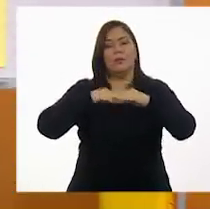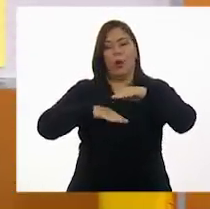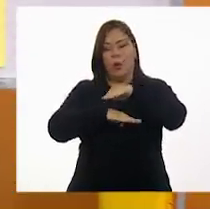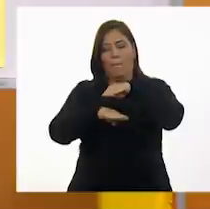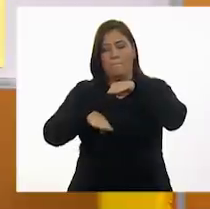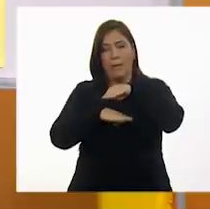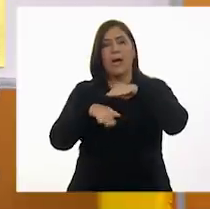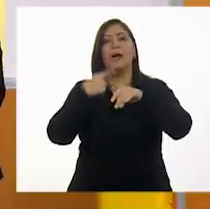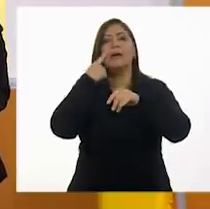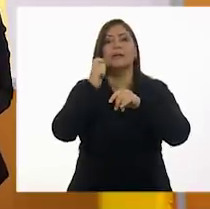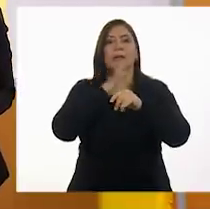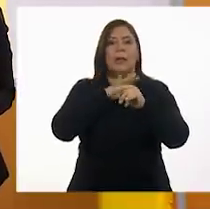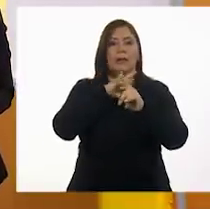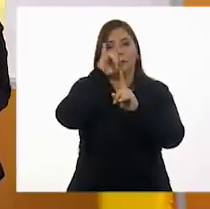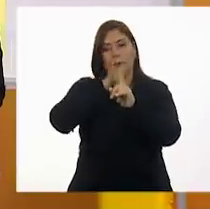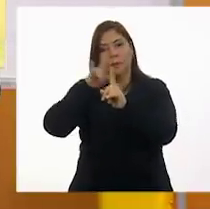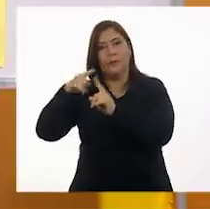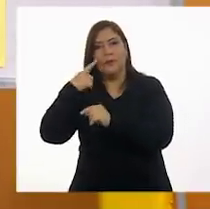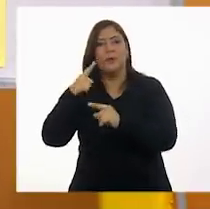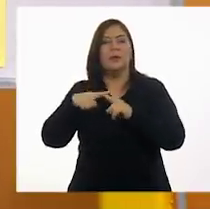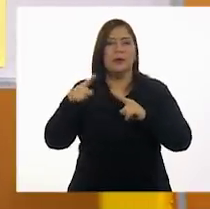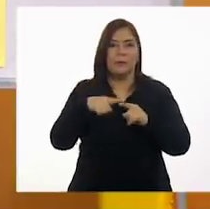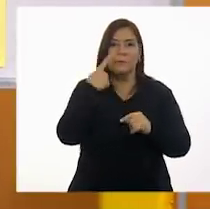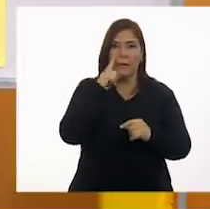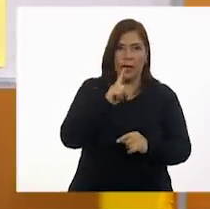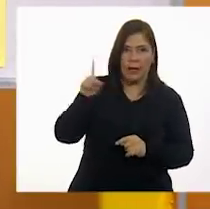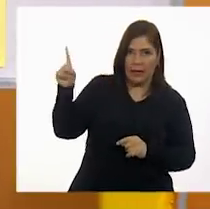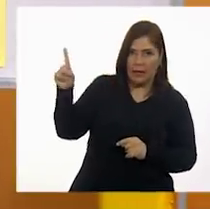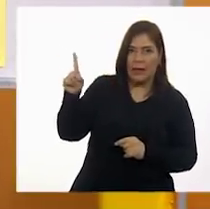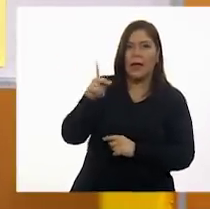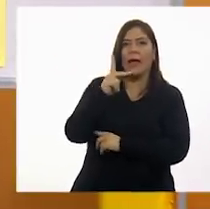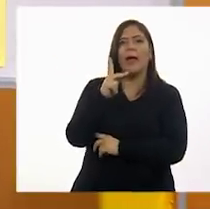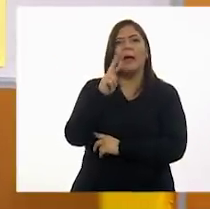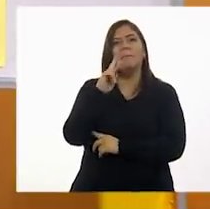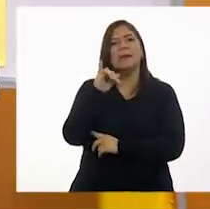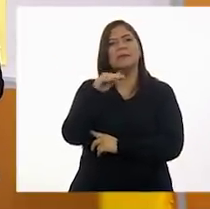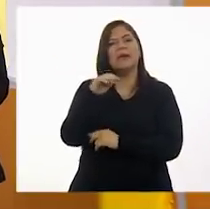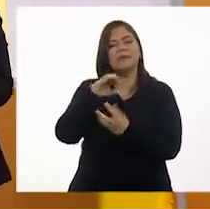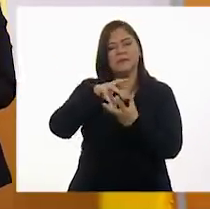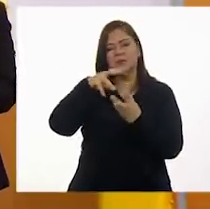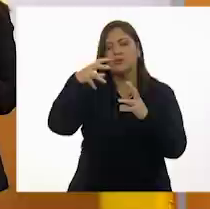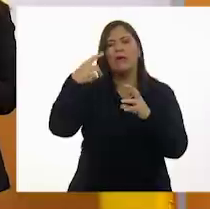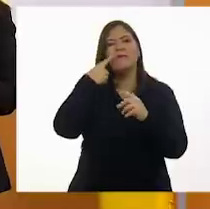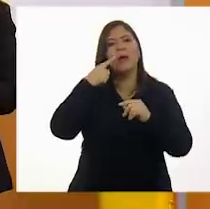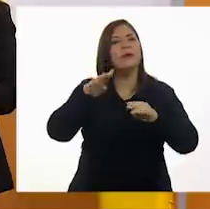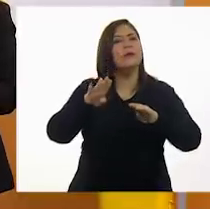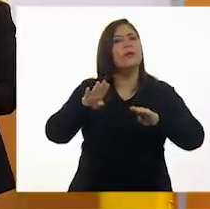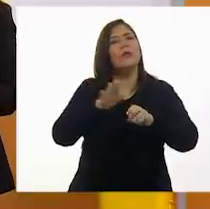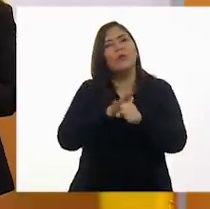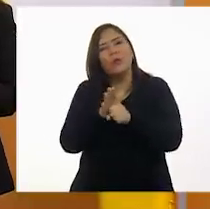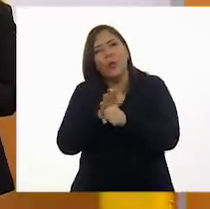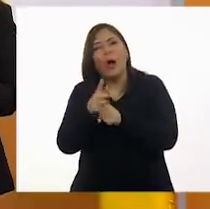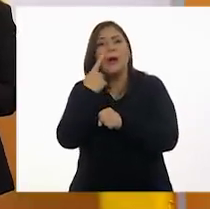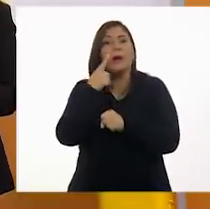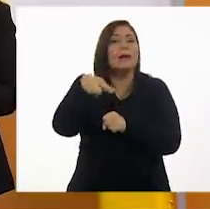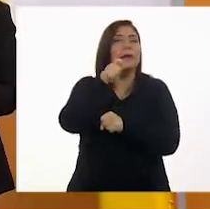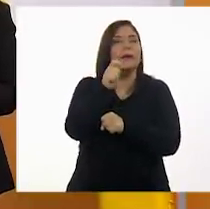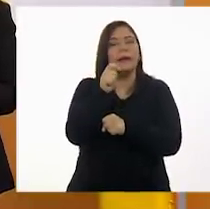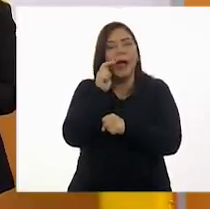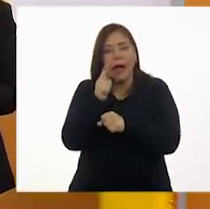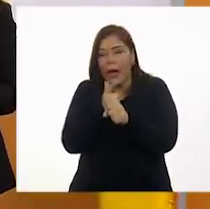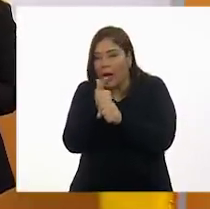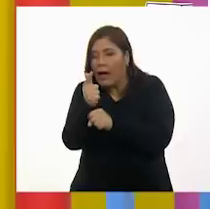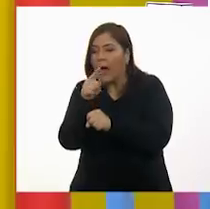ver qué figuras geométricas tiene cada uno de estos prismas y se van a divertir porque vamos a jugar, que es lo perfecto, importante. Perfecto, y vamos